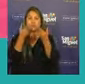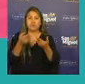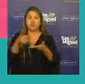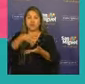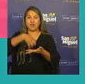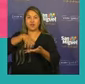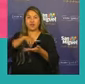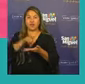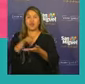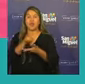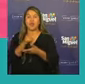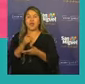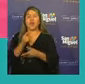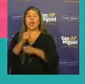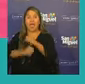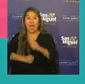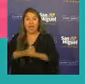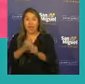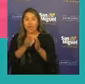al año.